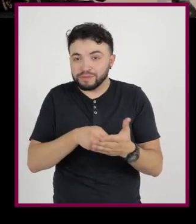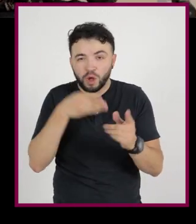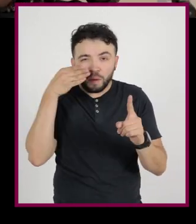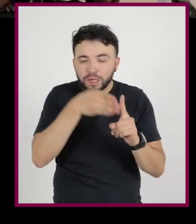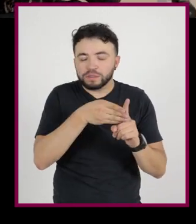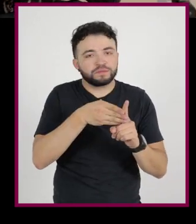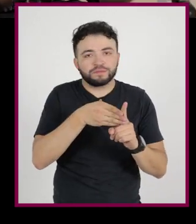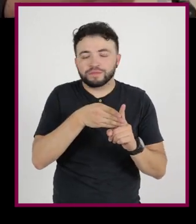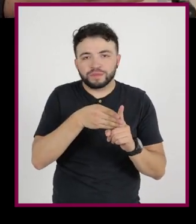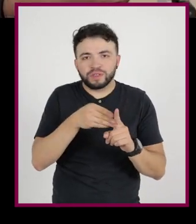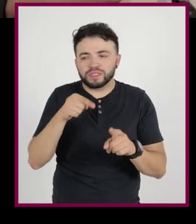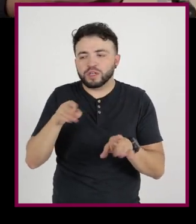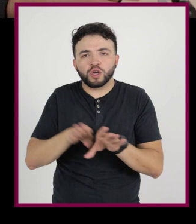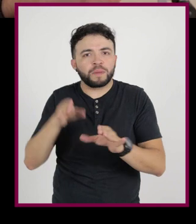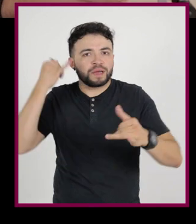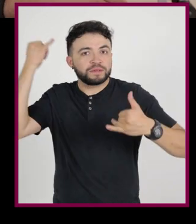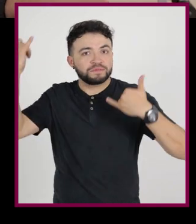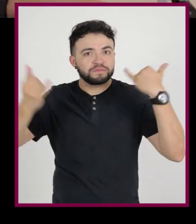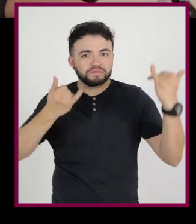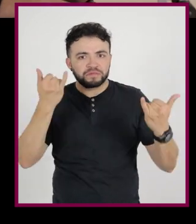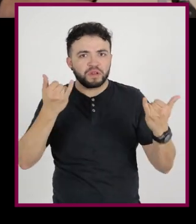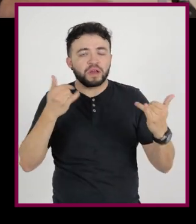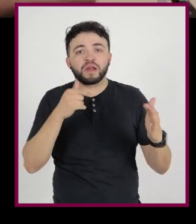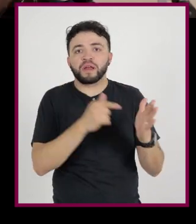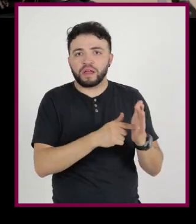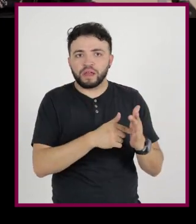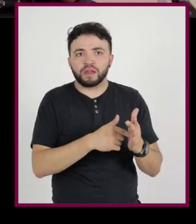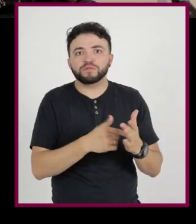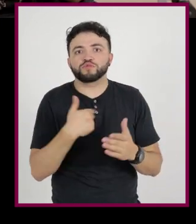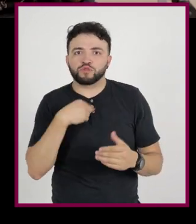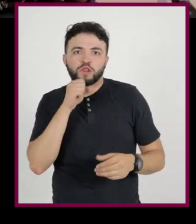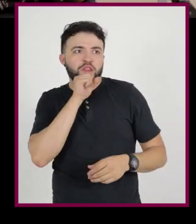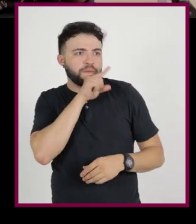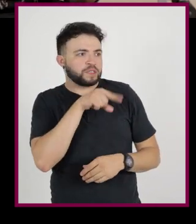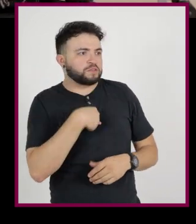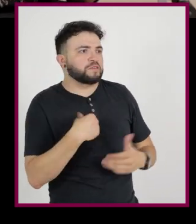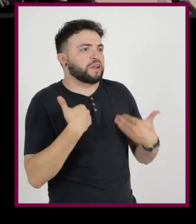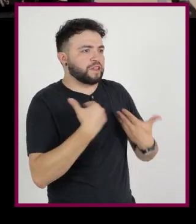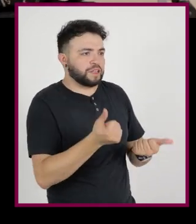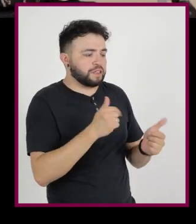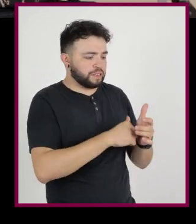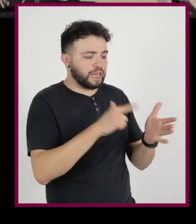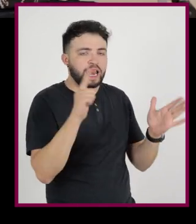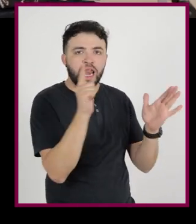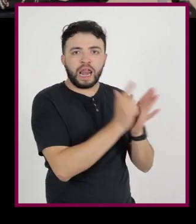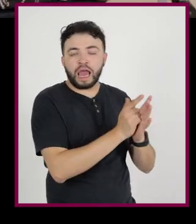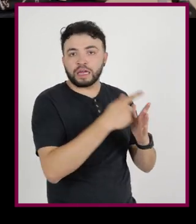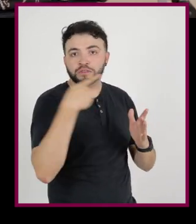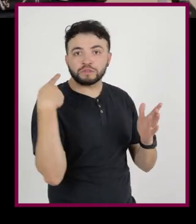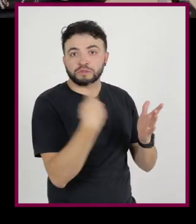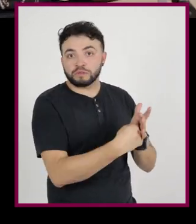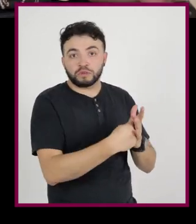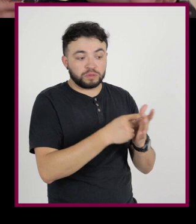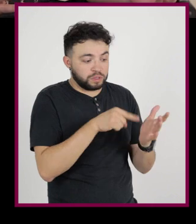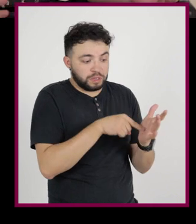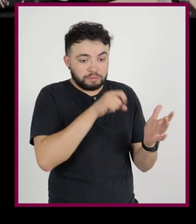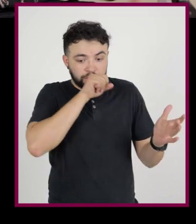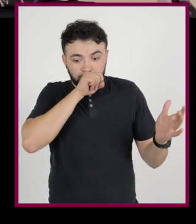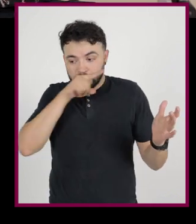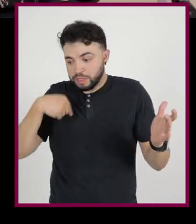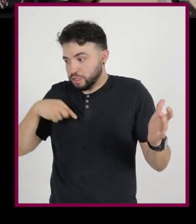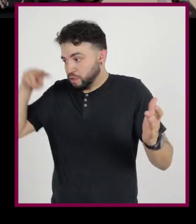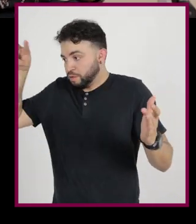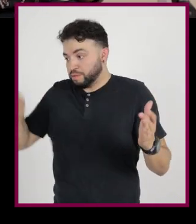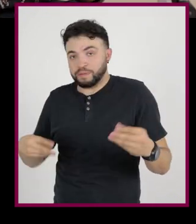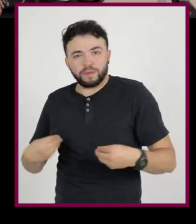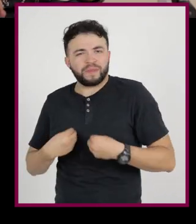literario pueden existir situaciones que tienen sus propias leyes y lógica, que no es la misma que tenemos en nuestra realidad.